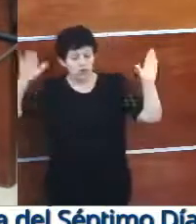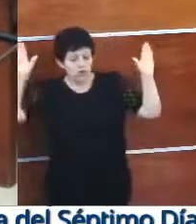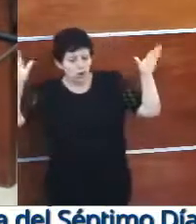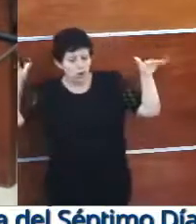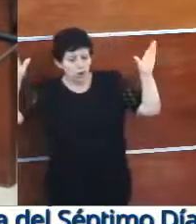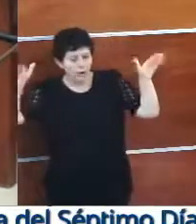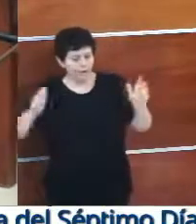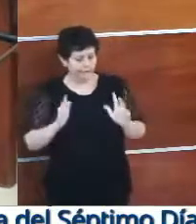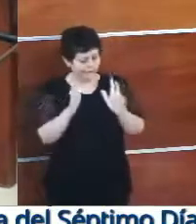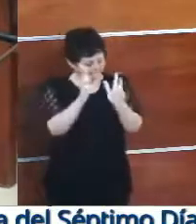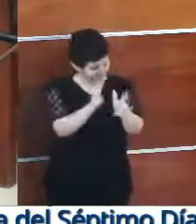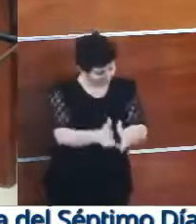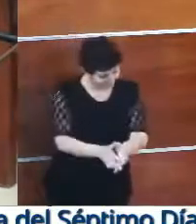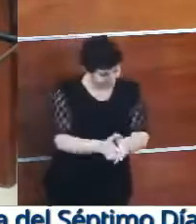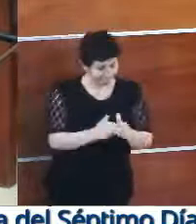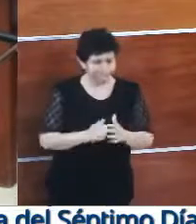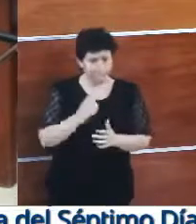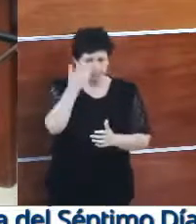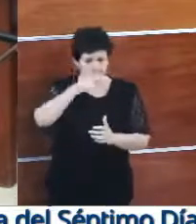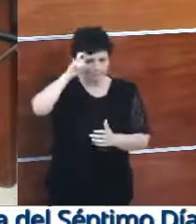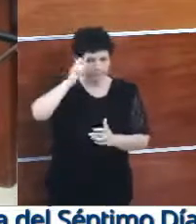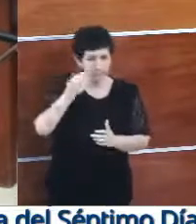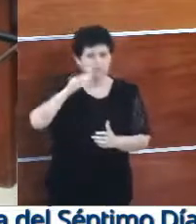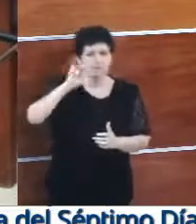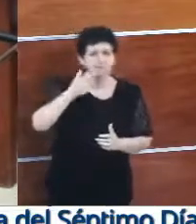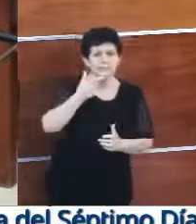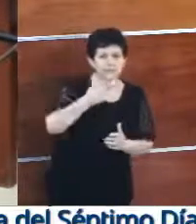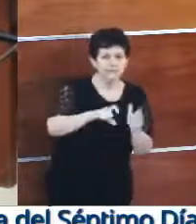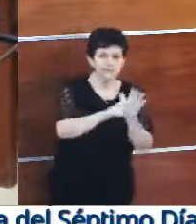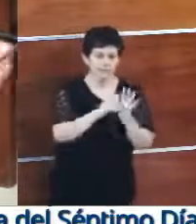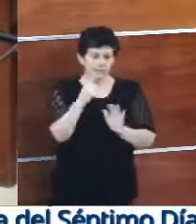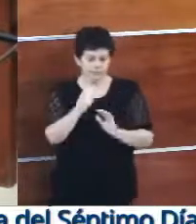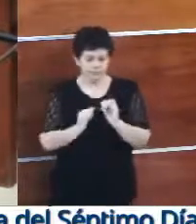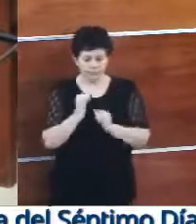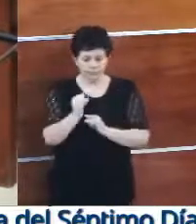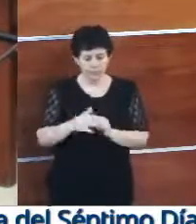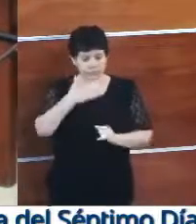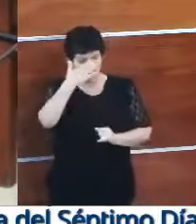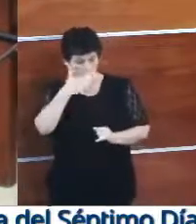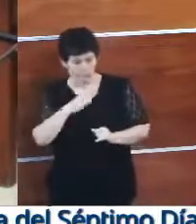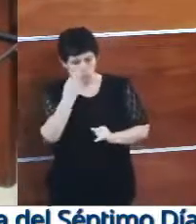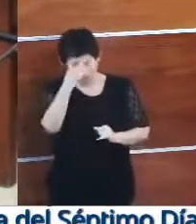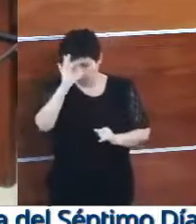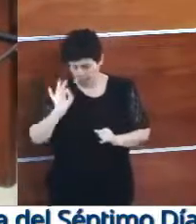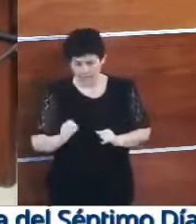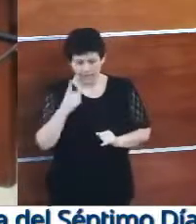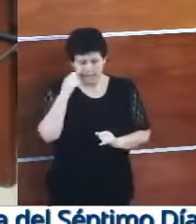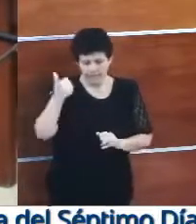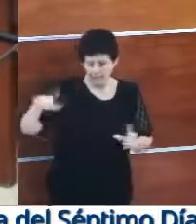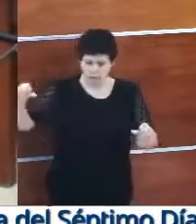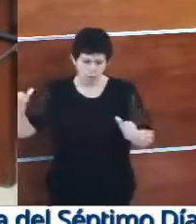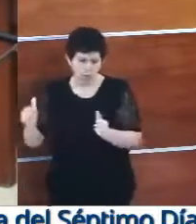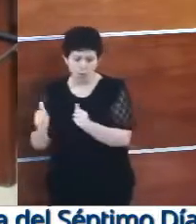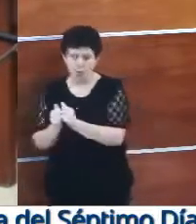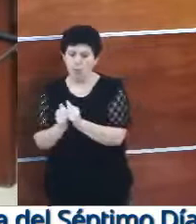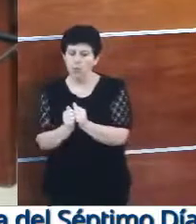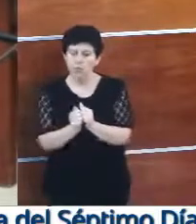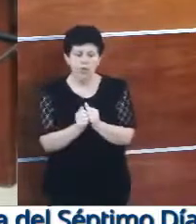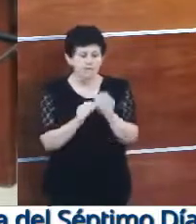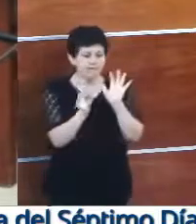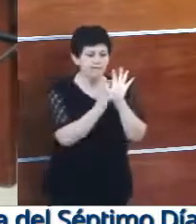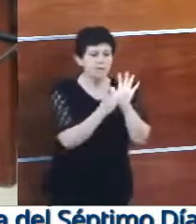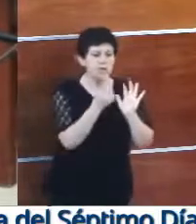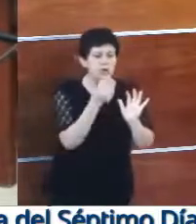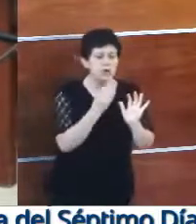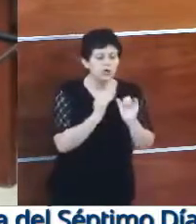en Hechos capítulo 1, verso 3, luego de estar 40 días con Cristo, en el verso 11 le dice,